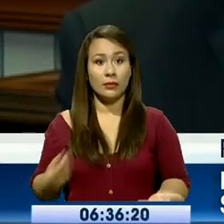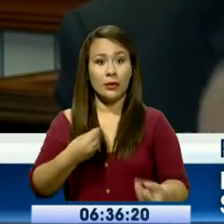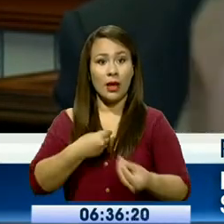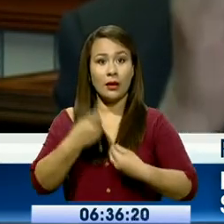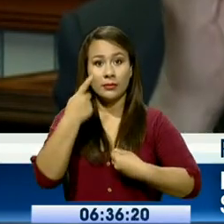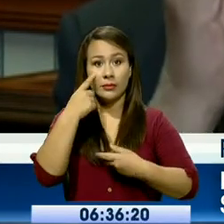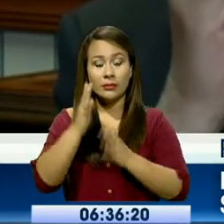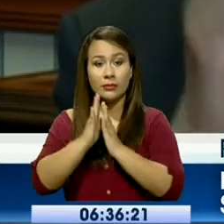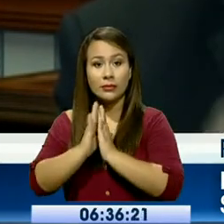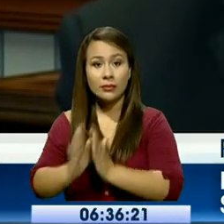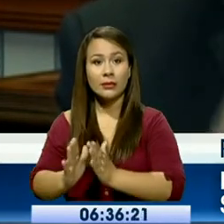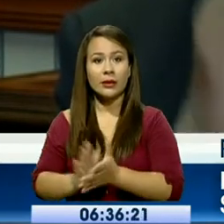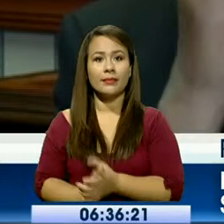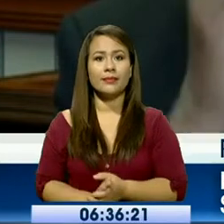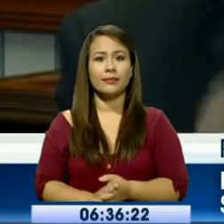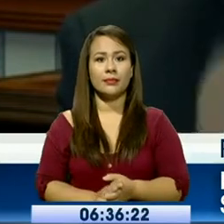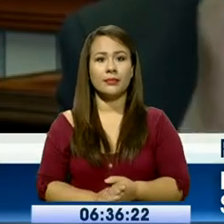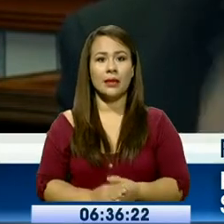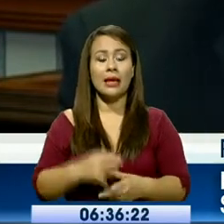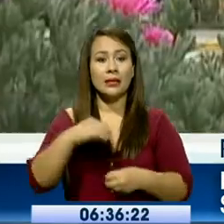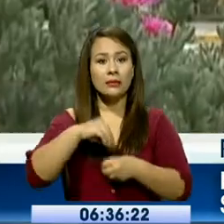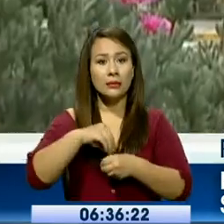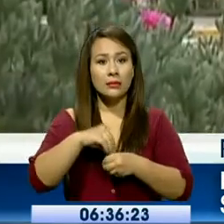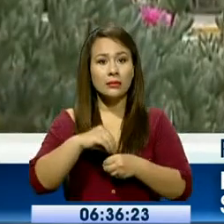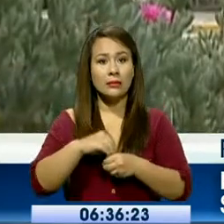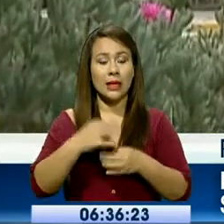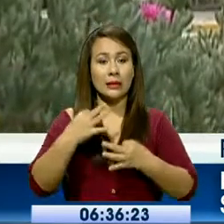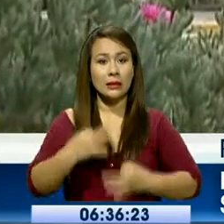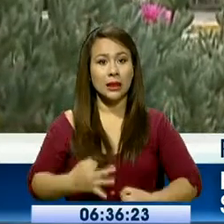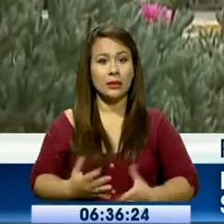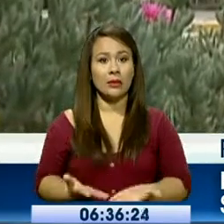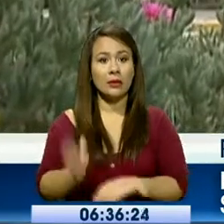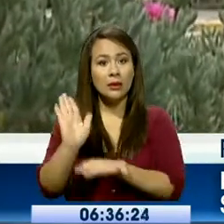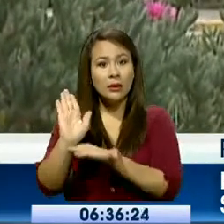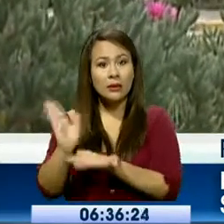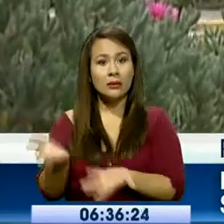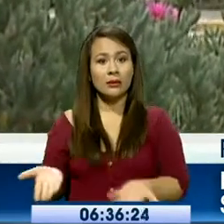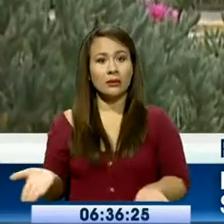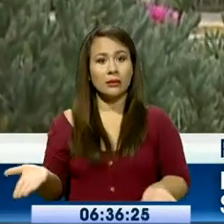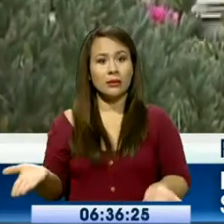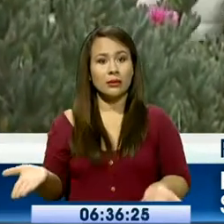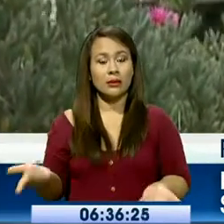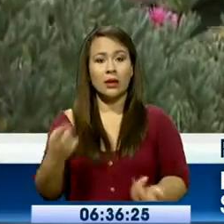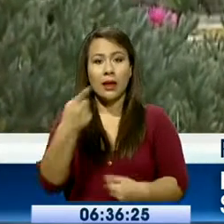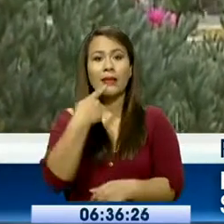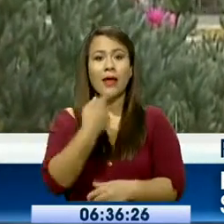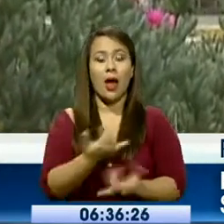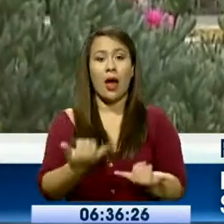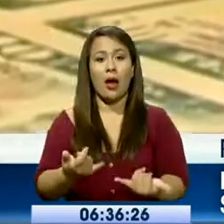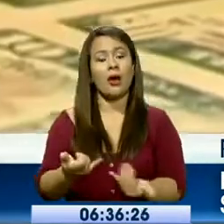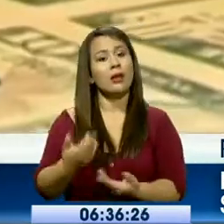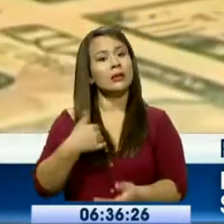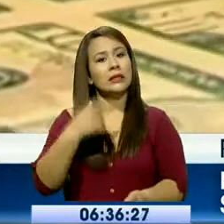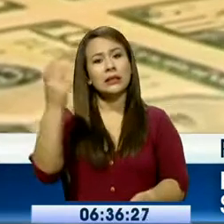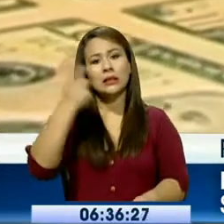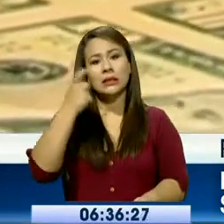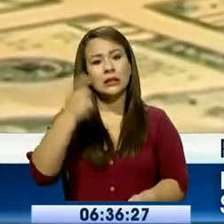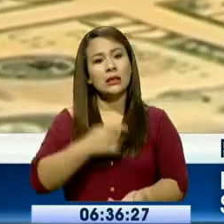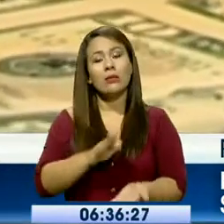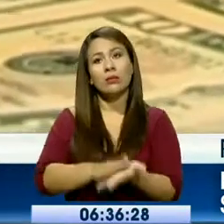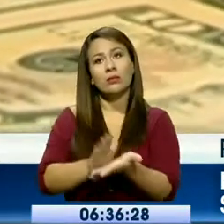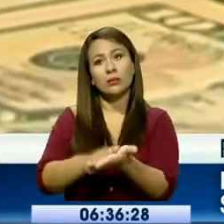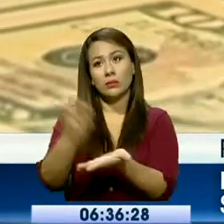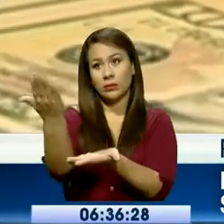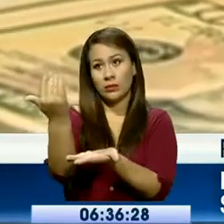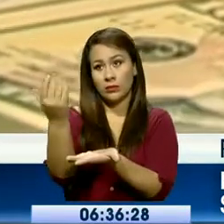en la que se encuentra la seguridad social que la decisión de la corte constitucional de ordenar el pago del 40 por ciento de las pensiones del gobierno es